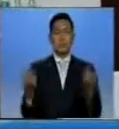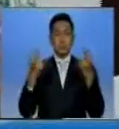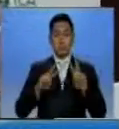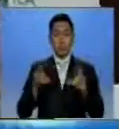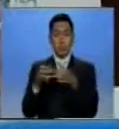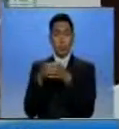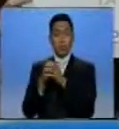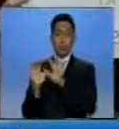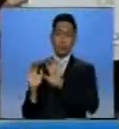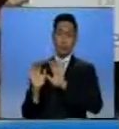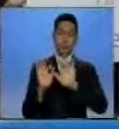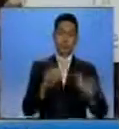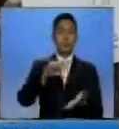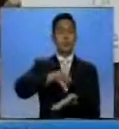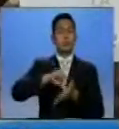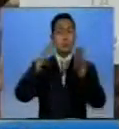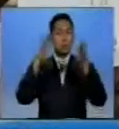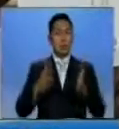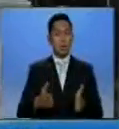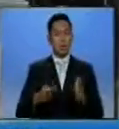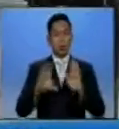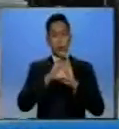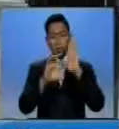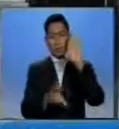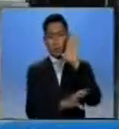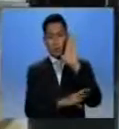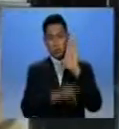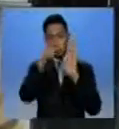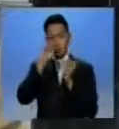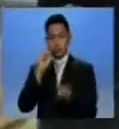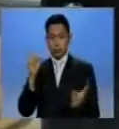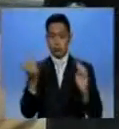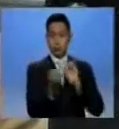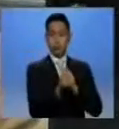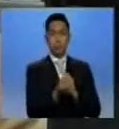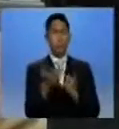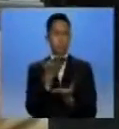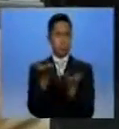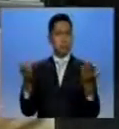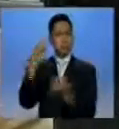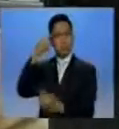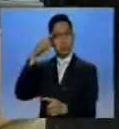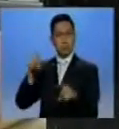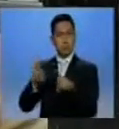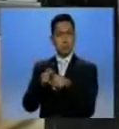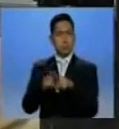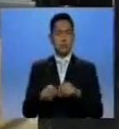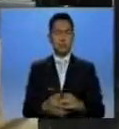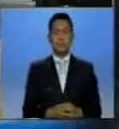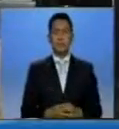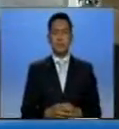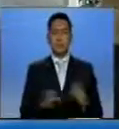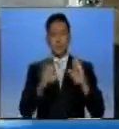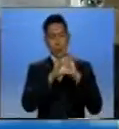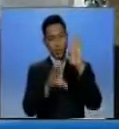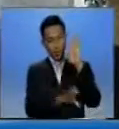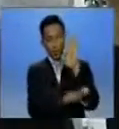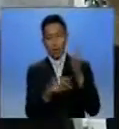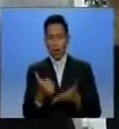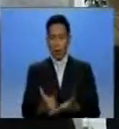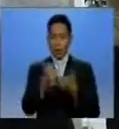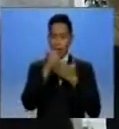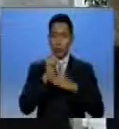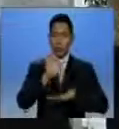comisión ciudadanos que apoyan el proyecto de enmiendas. Es importante que la Constitución nos dé más garantías a los ecuatorianos. Un proceso